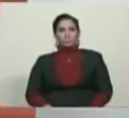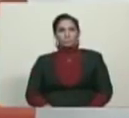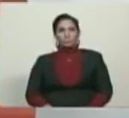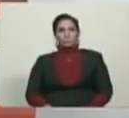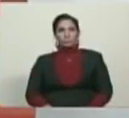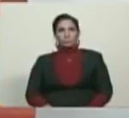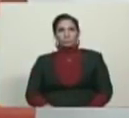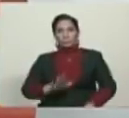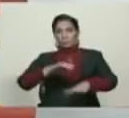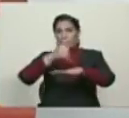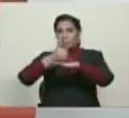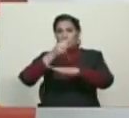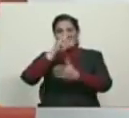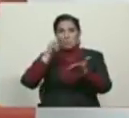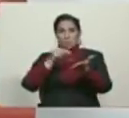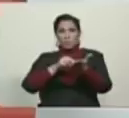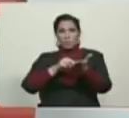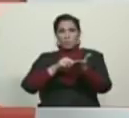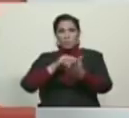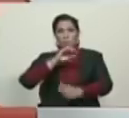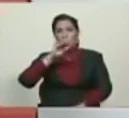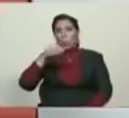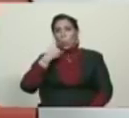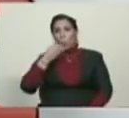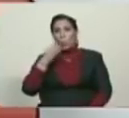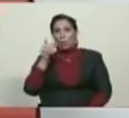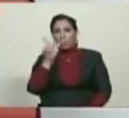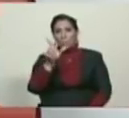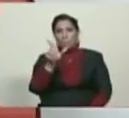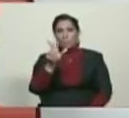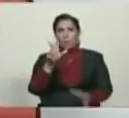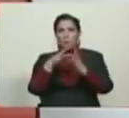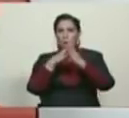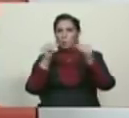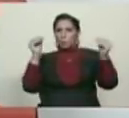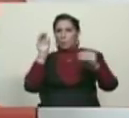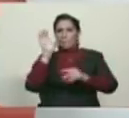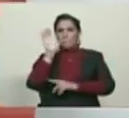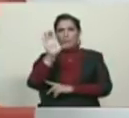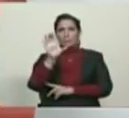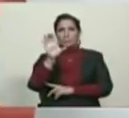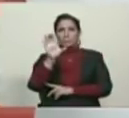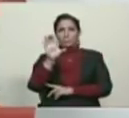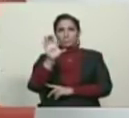la Dirección Nacional de la JPSUV, de todo el país.